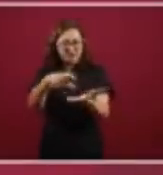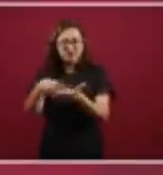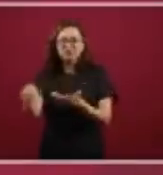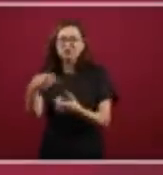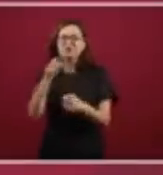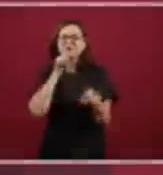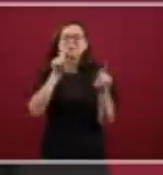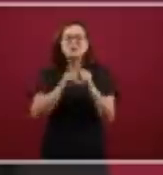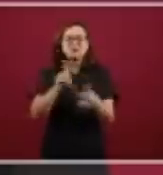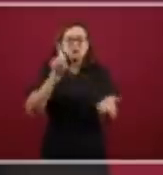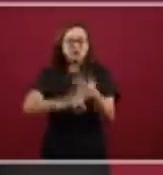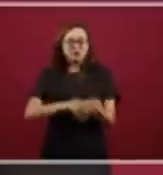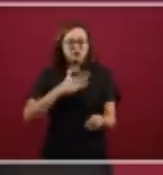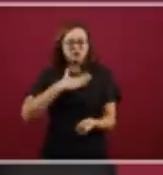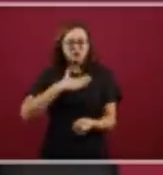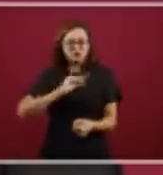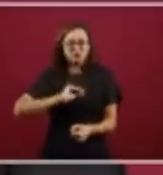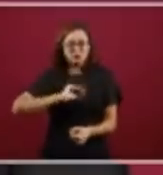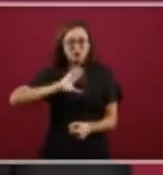autoestima,